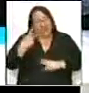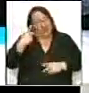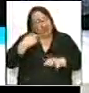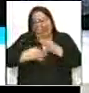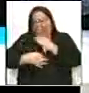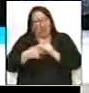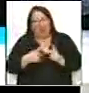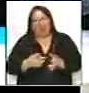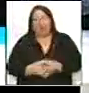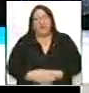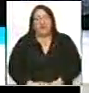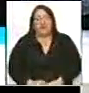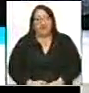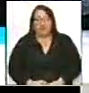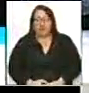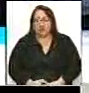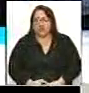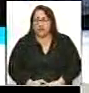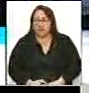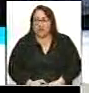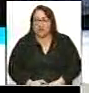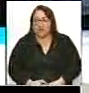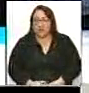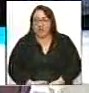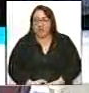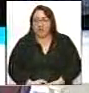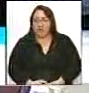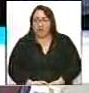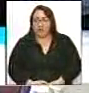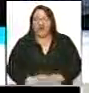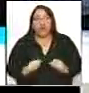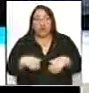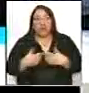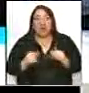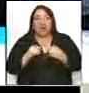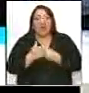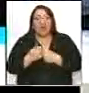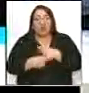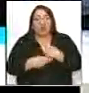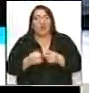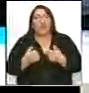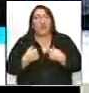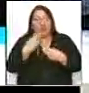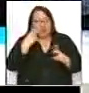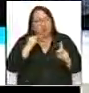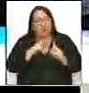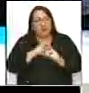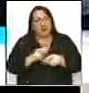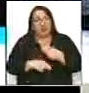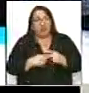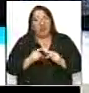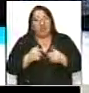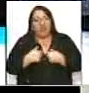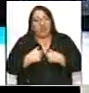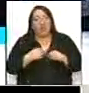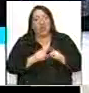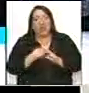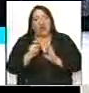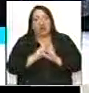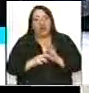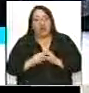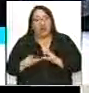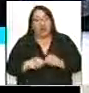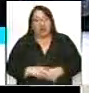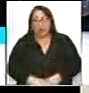partidos nacionales, los movimientos regionales consideren que sí, el Partido Nacional tiene la visión nacional y tiene la visión regional o